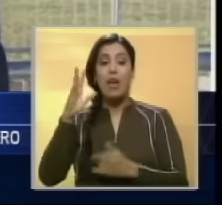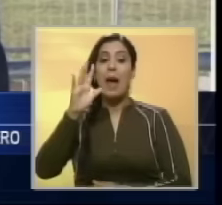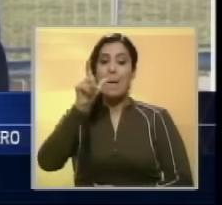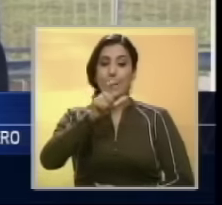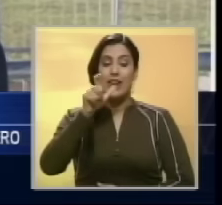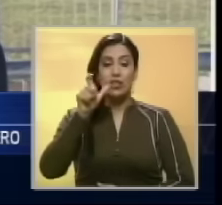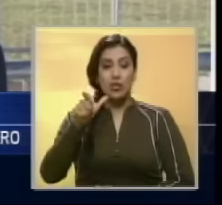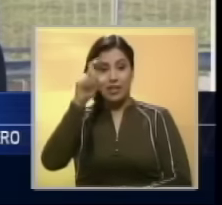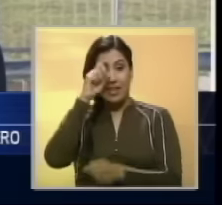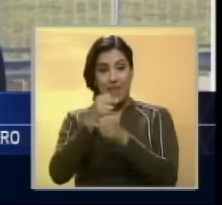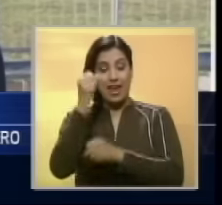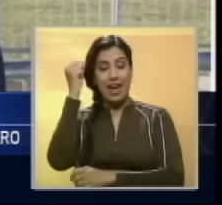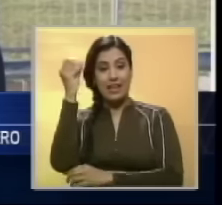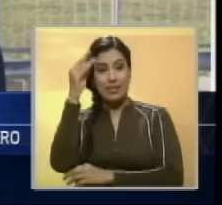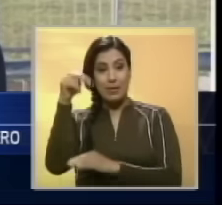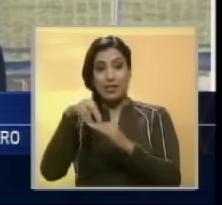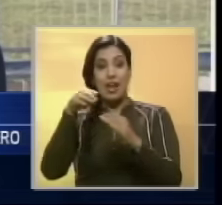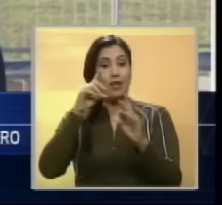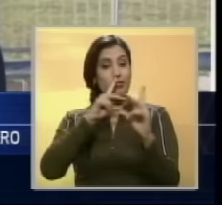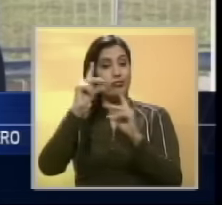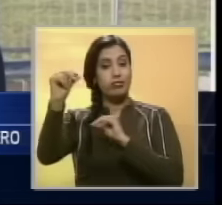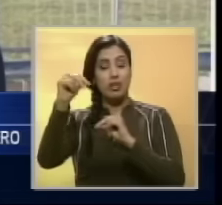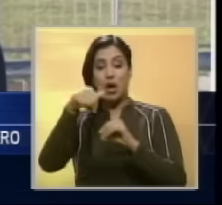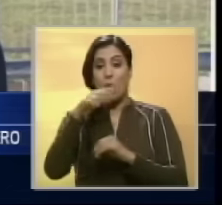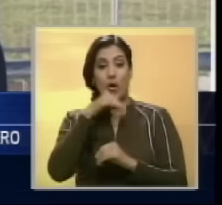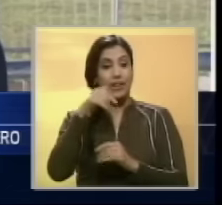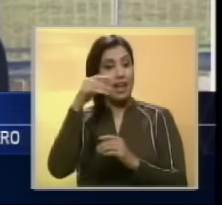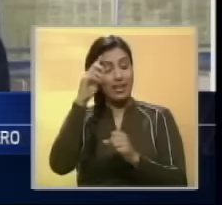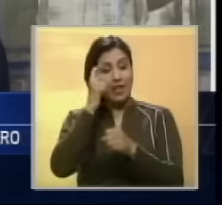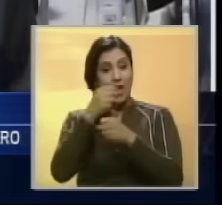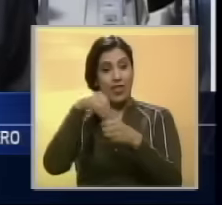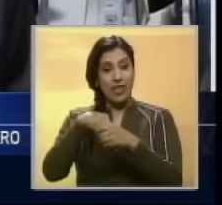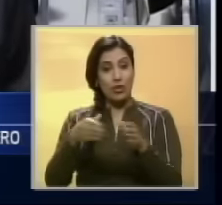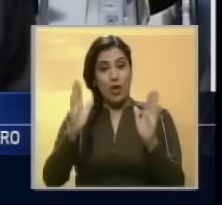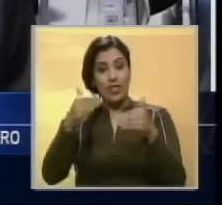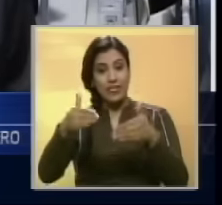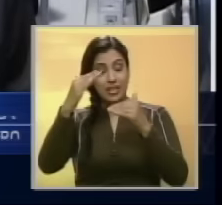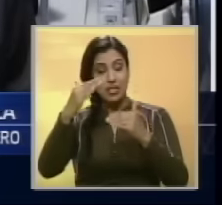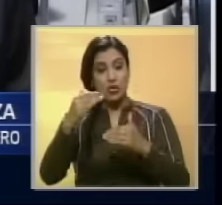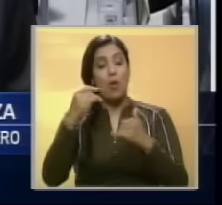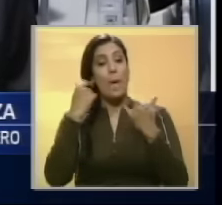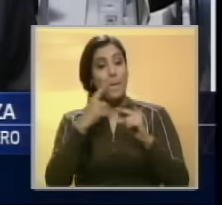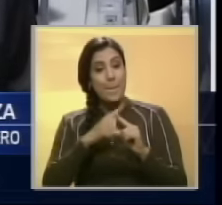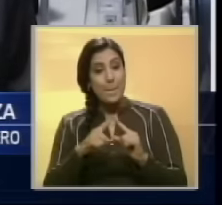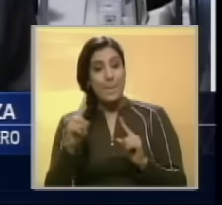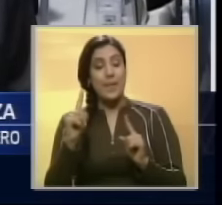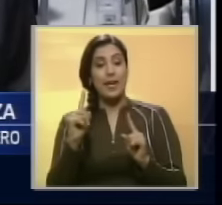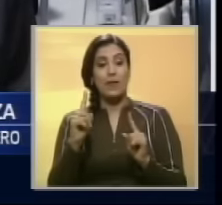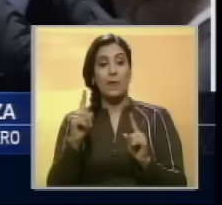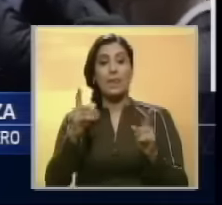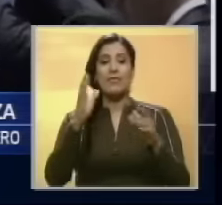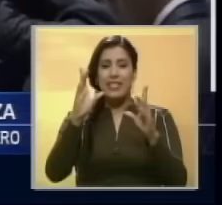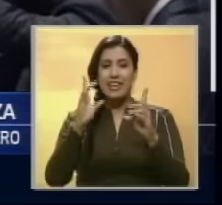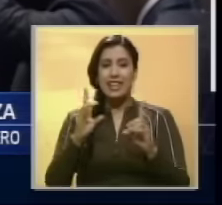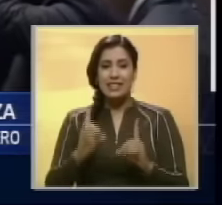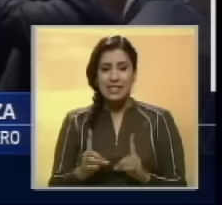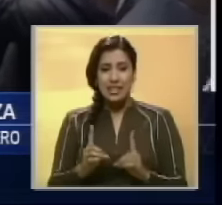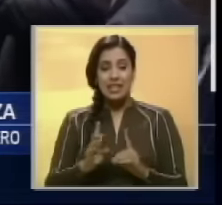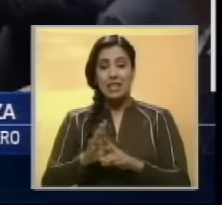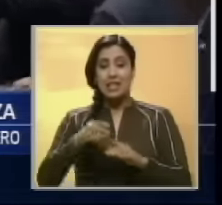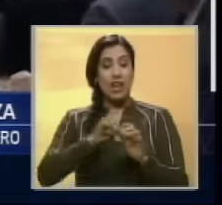senadores ya no están en este edificio del senado federal de Brasil luego de la votación que decide